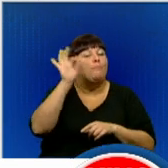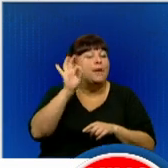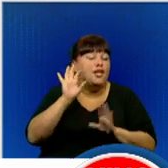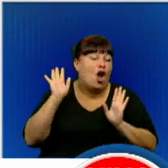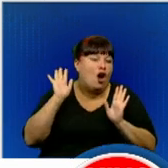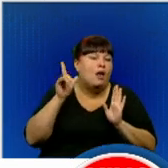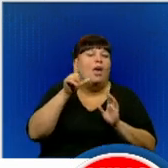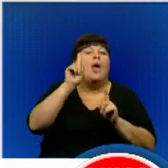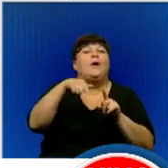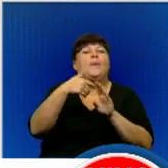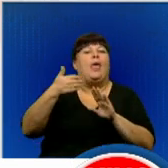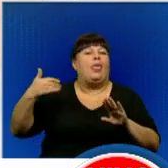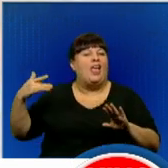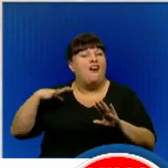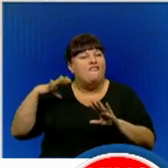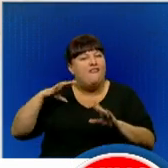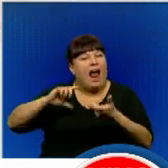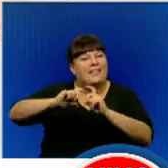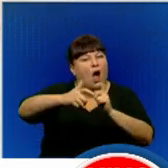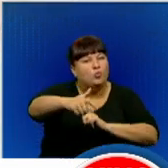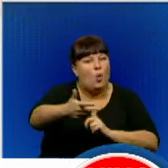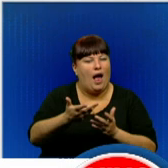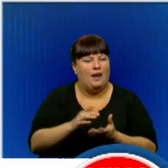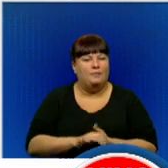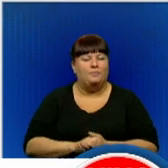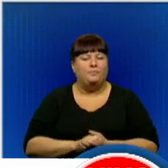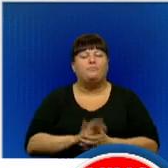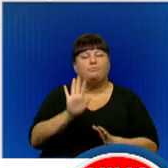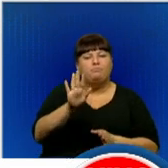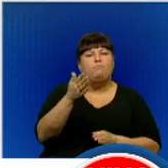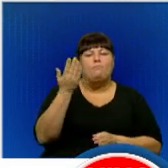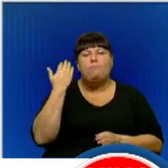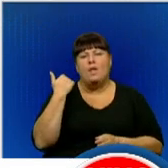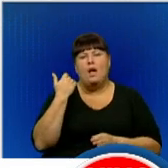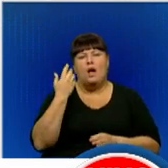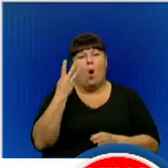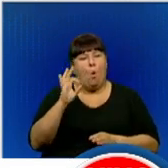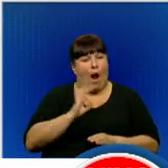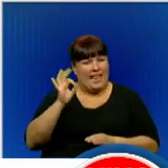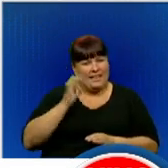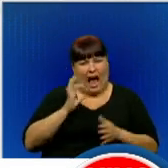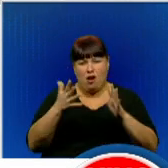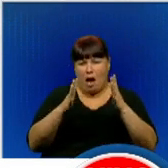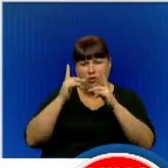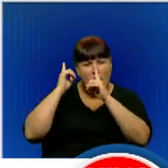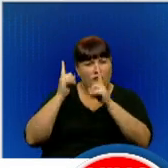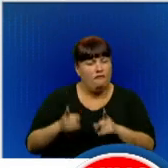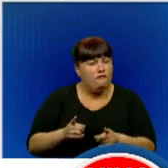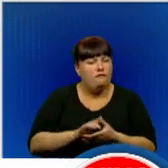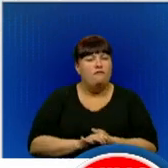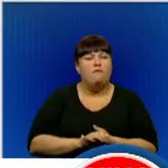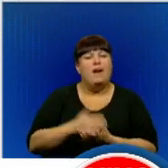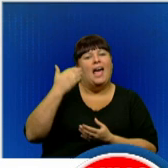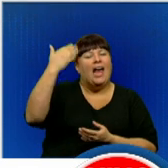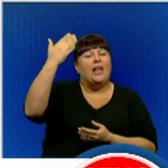atrasa que les falta clase actualización miren hace 40 años aproximadamente en el